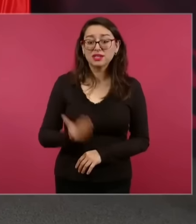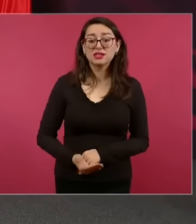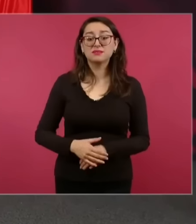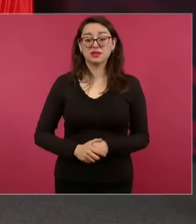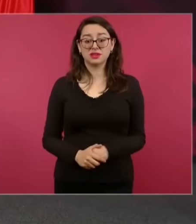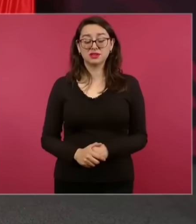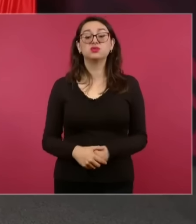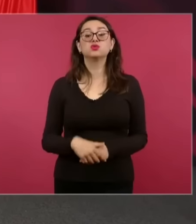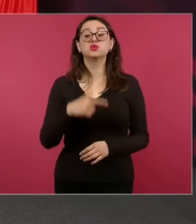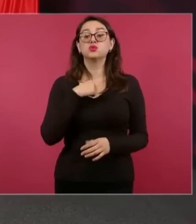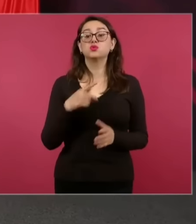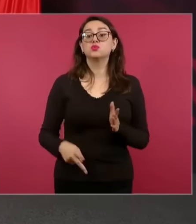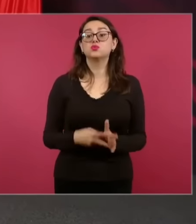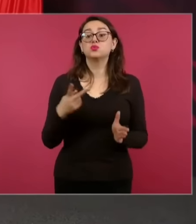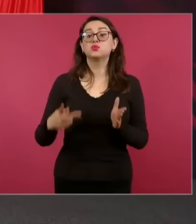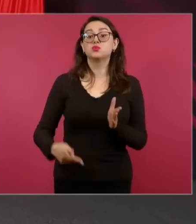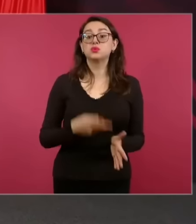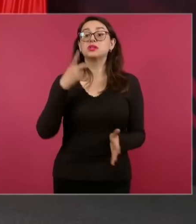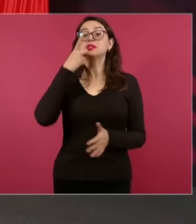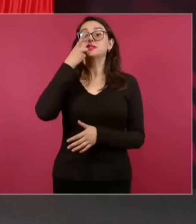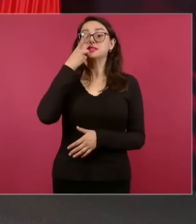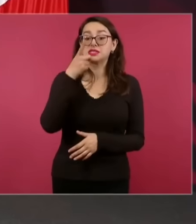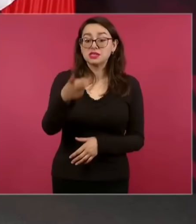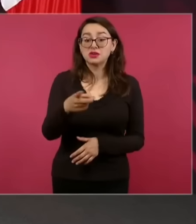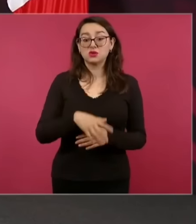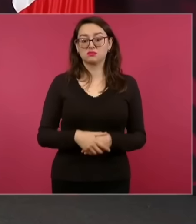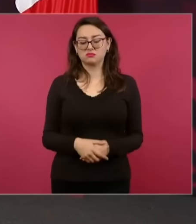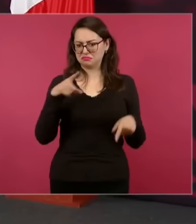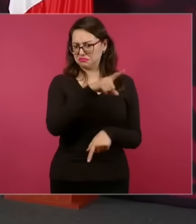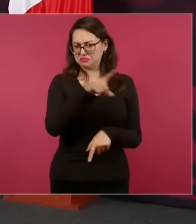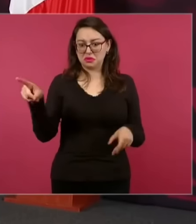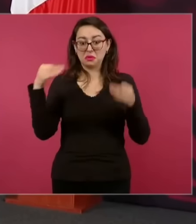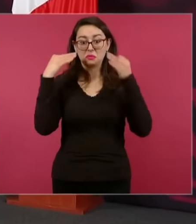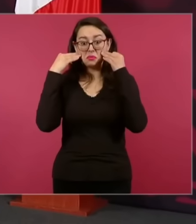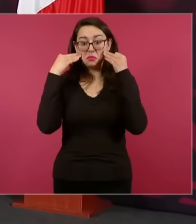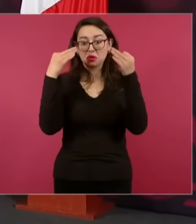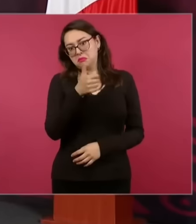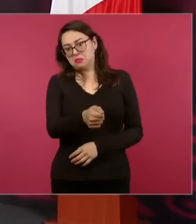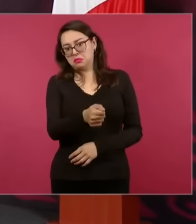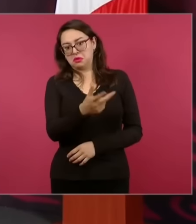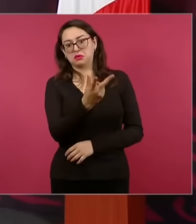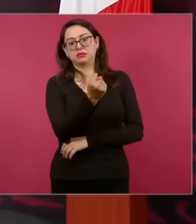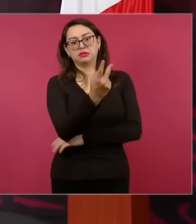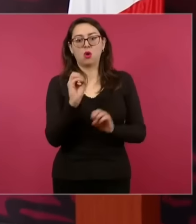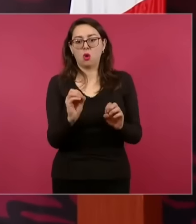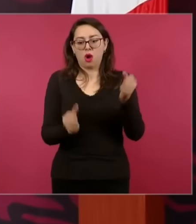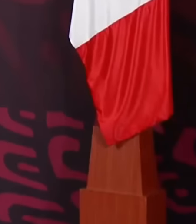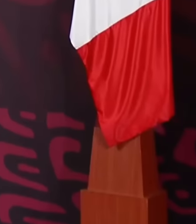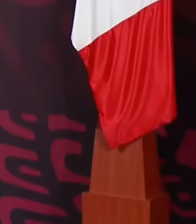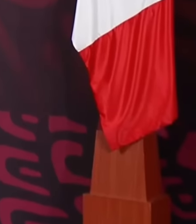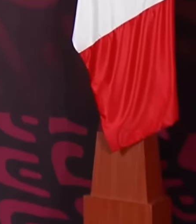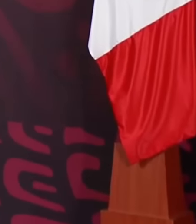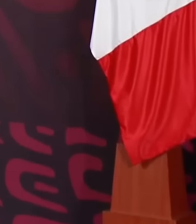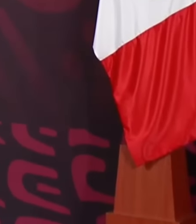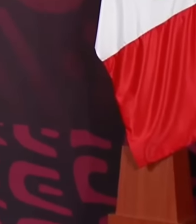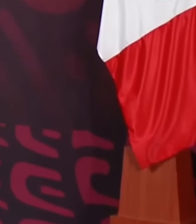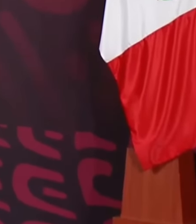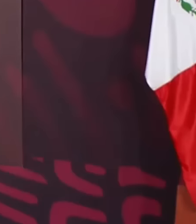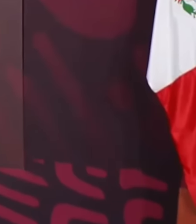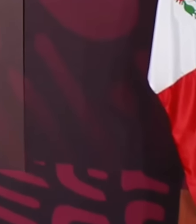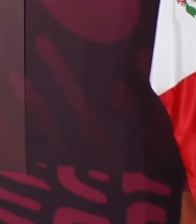dicho varias veces y cualquier ciudadano lo puede constatar. Pongan un noticiero, si van en un carro o están en sus casas,